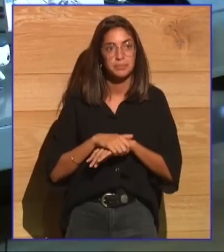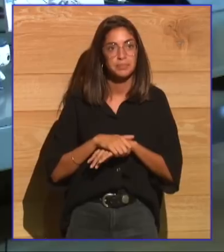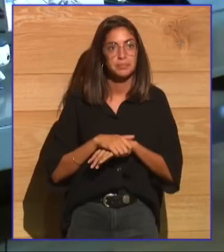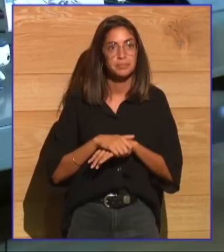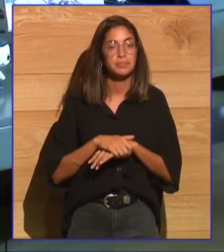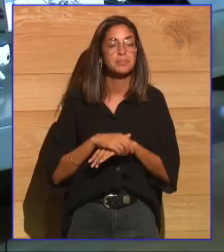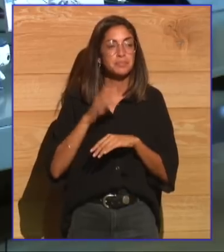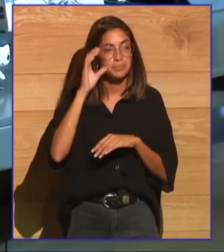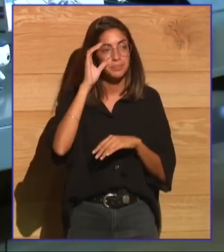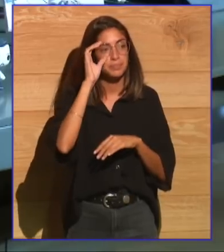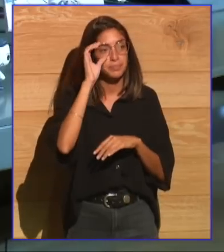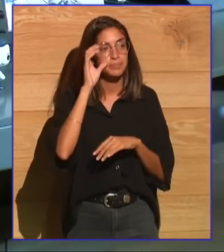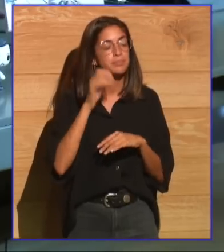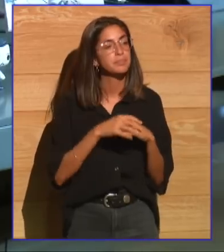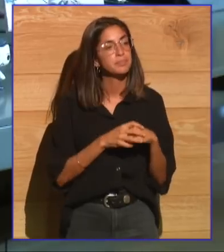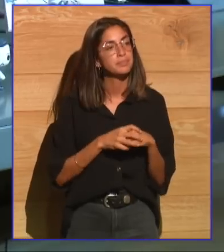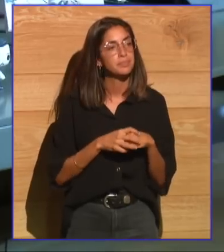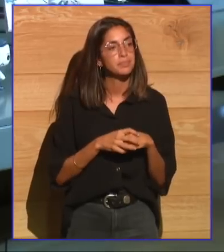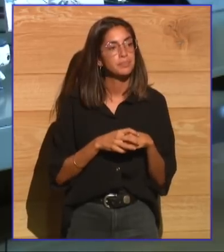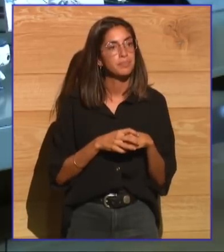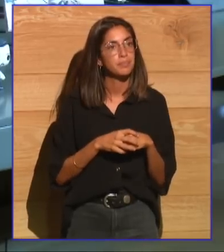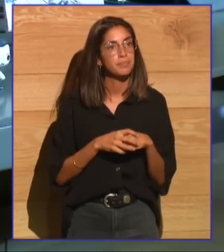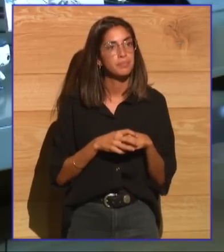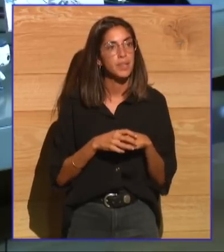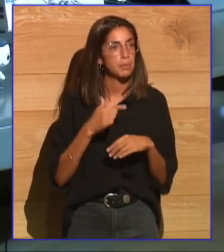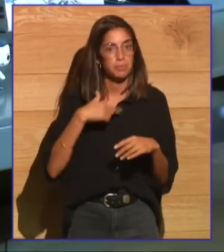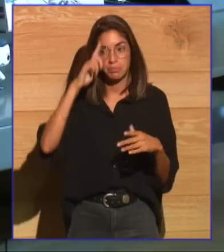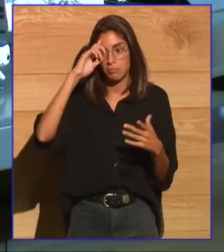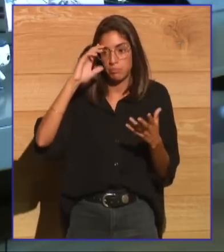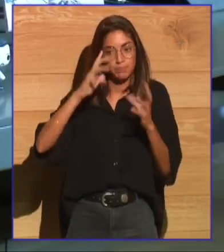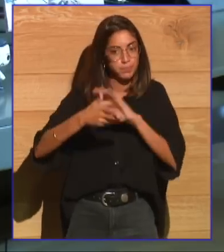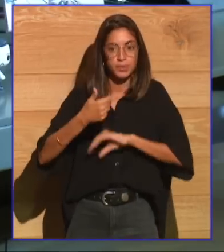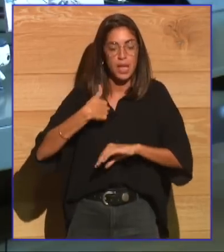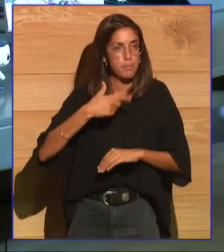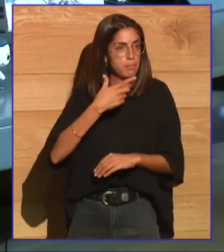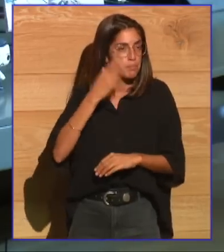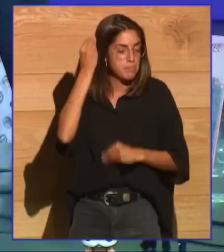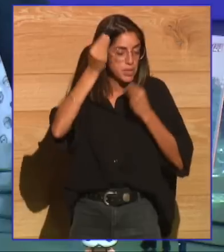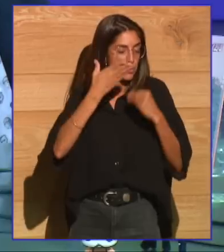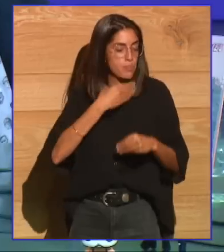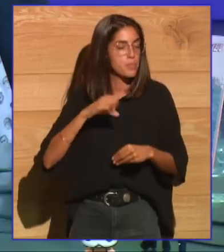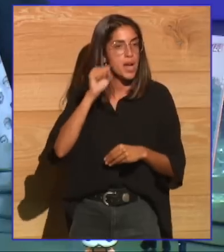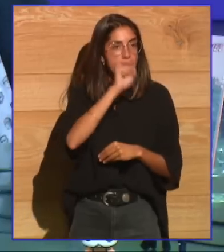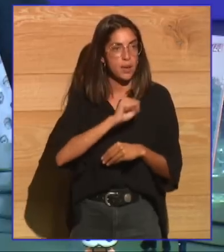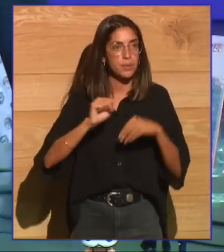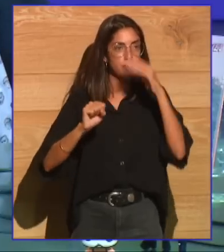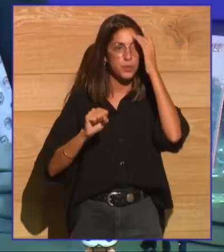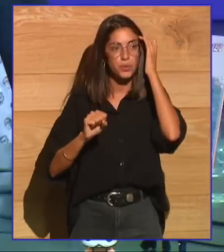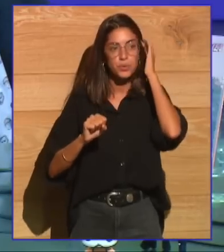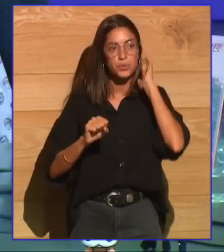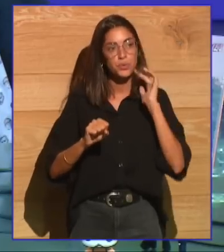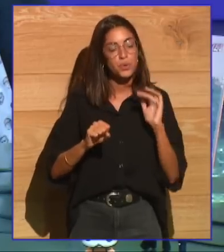de cam que diría que kan y me ha vuelto loco me ha parecido una preciosidad y aquí ya nos puede ayudar a